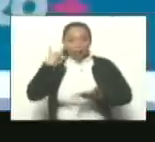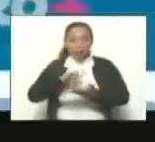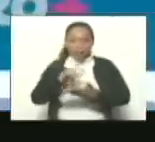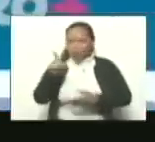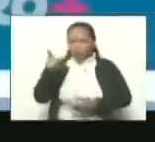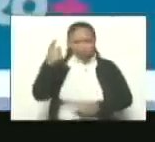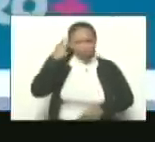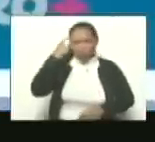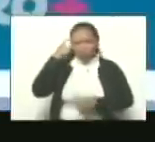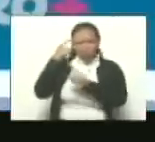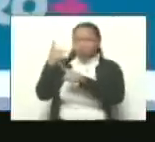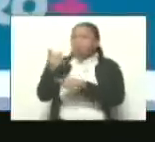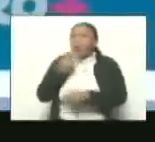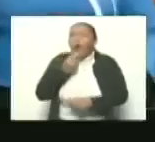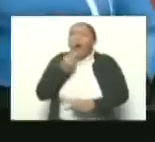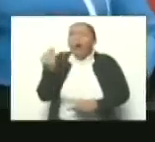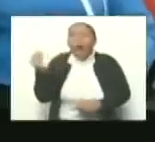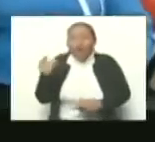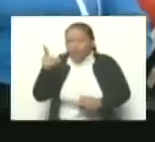recordar, barbudo, tú estás muy joven.